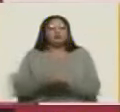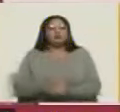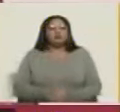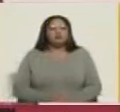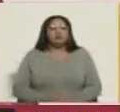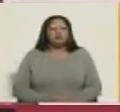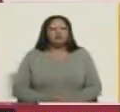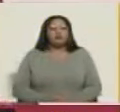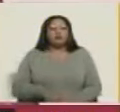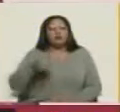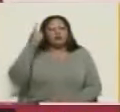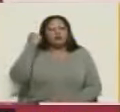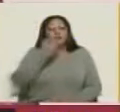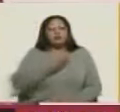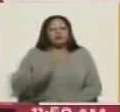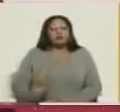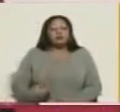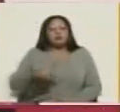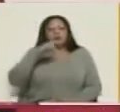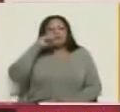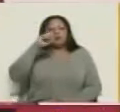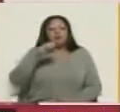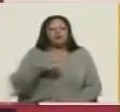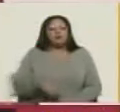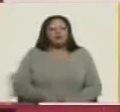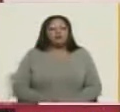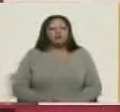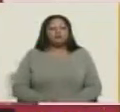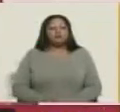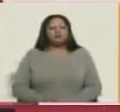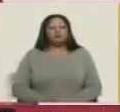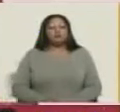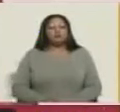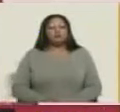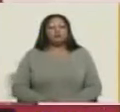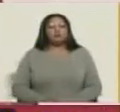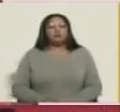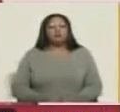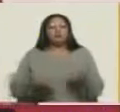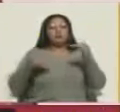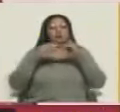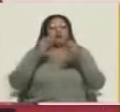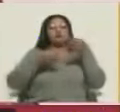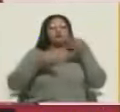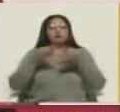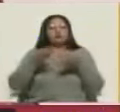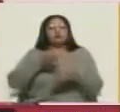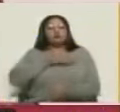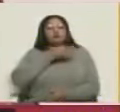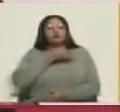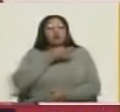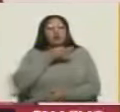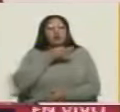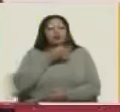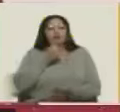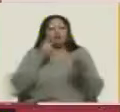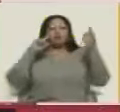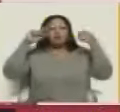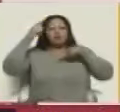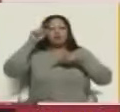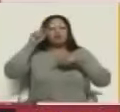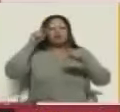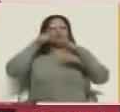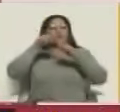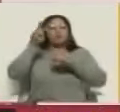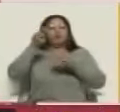Ayer el presidente Nicolás Maduro lanzó la misión Igualdad y Justicia Social, Hugo Chávez, rumbo al